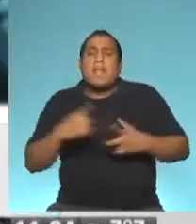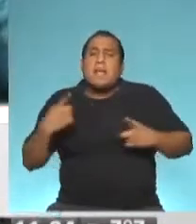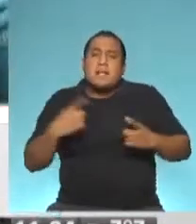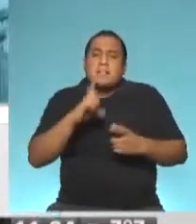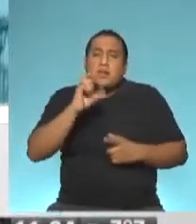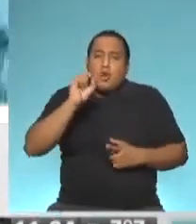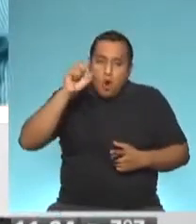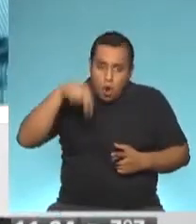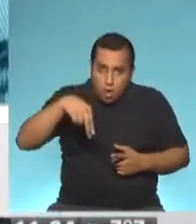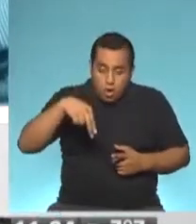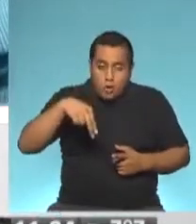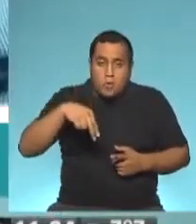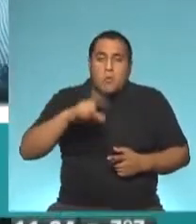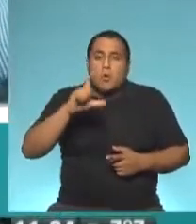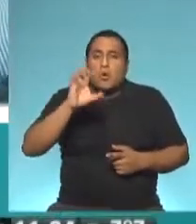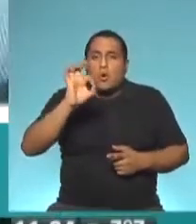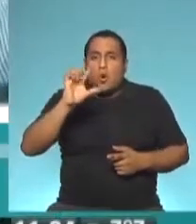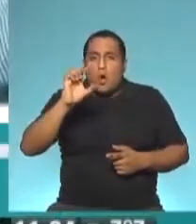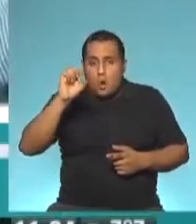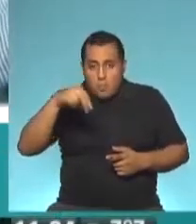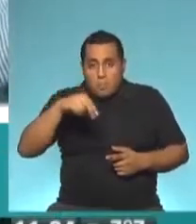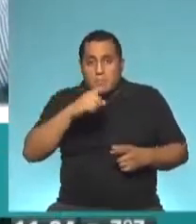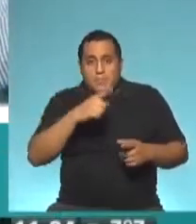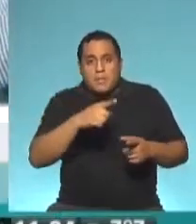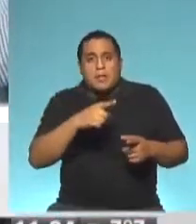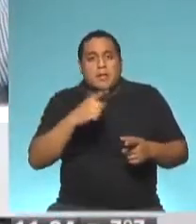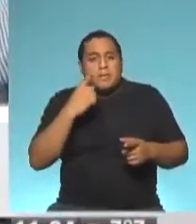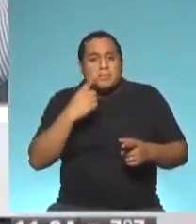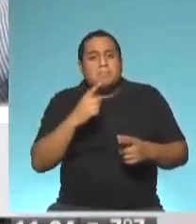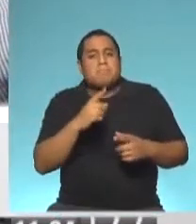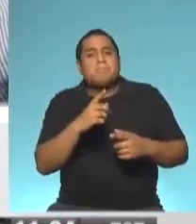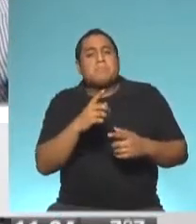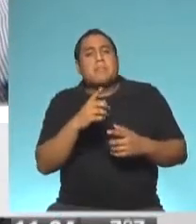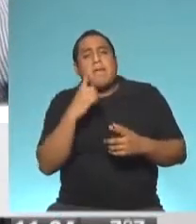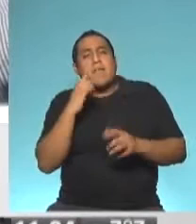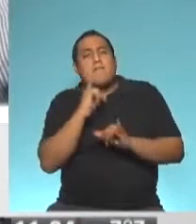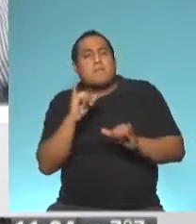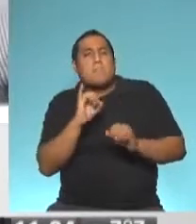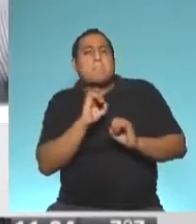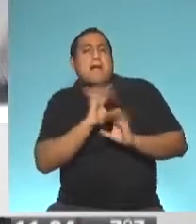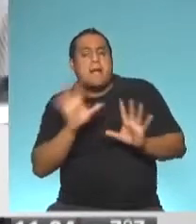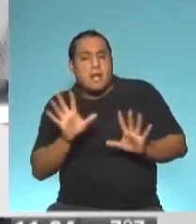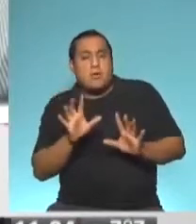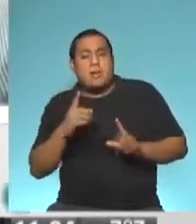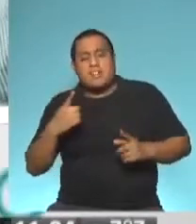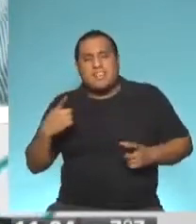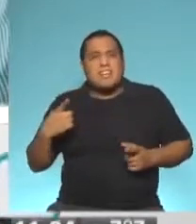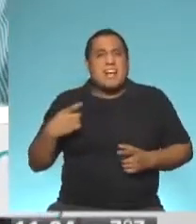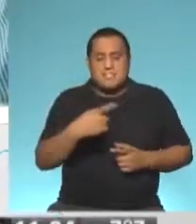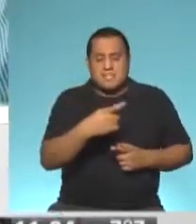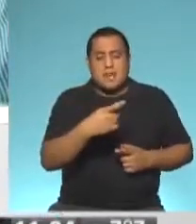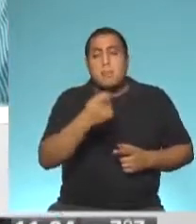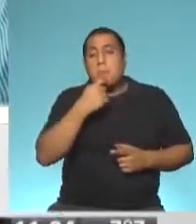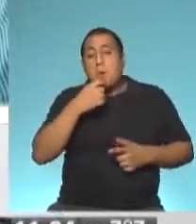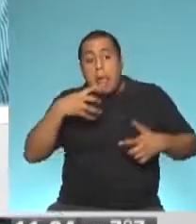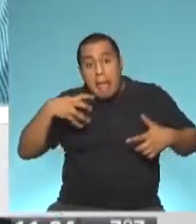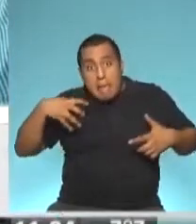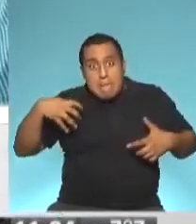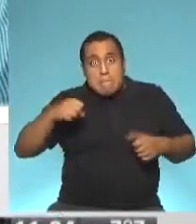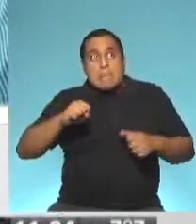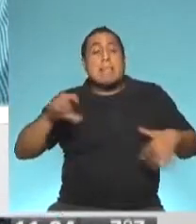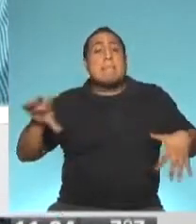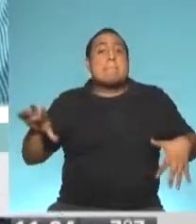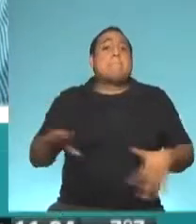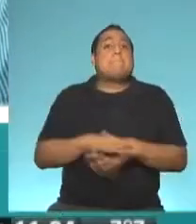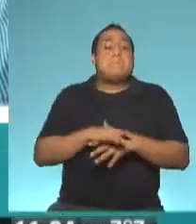vos, digo, para poder llevar un poco de información más clara, ¿es un cáncer que detectado a tiempo y a través de este